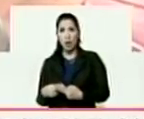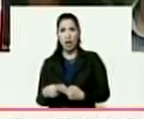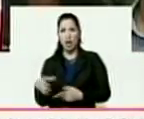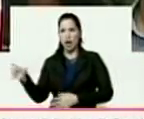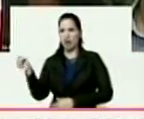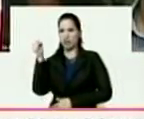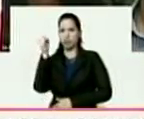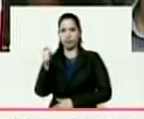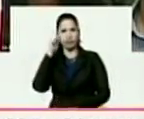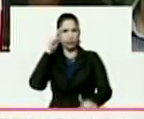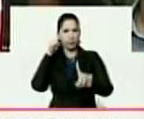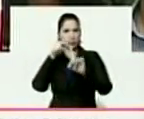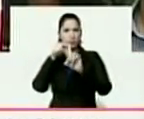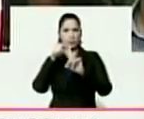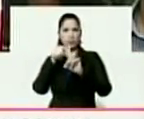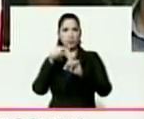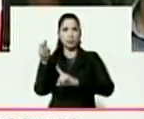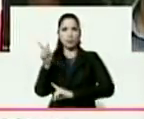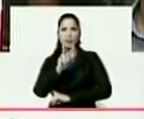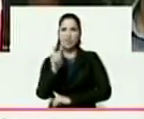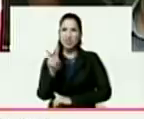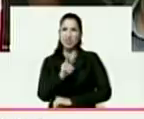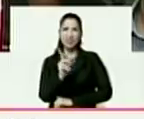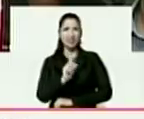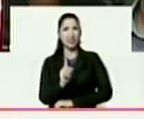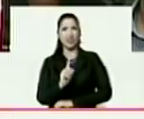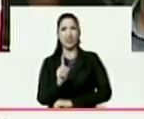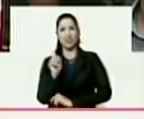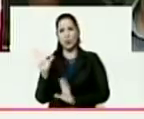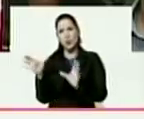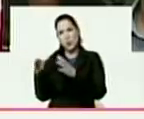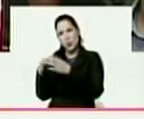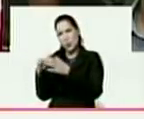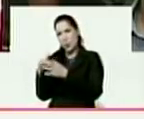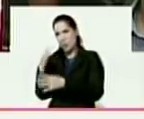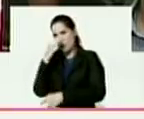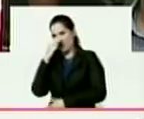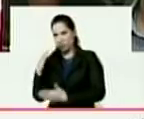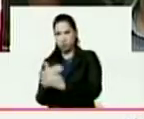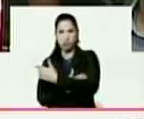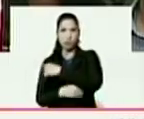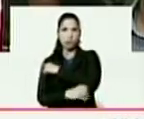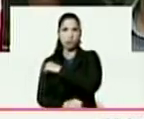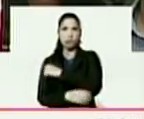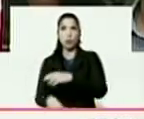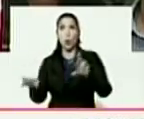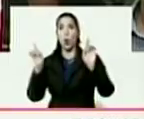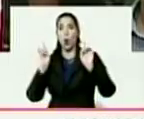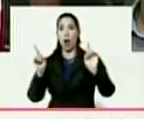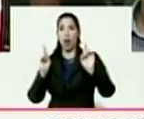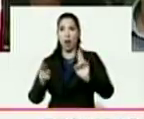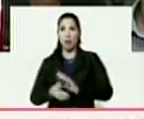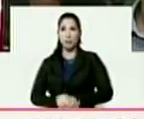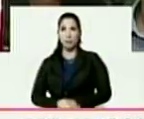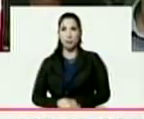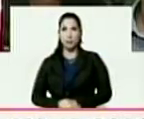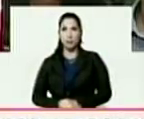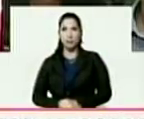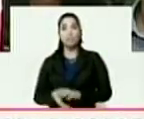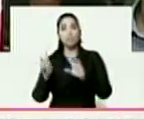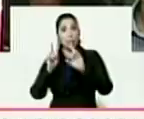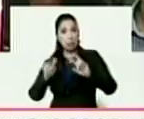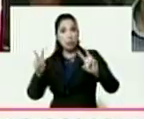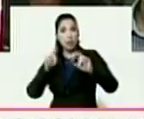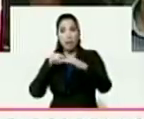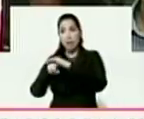como meta este venezuela no no no un plan un plan ojalá se investigue ojalá se investigue